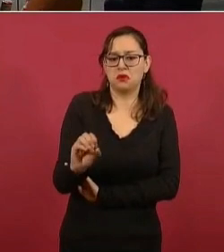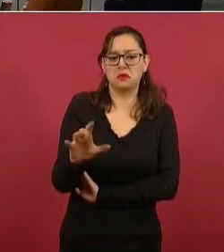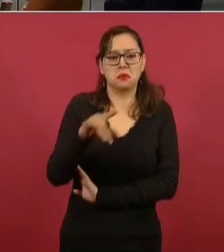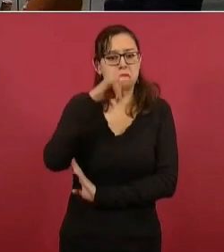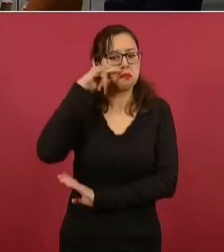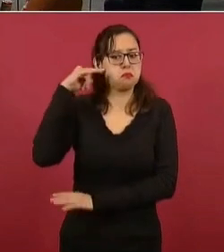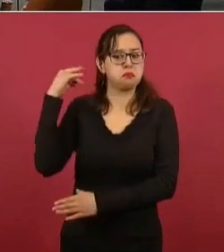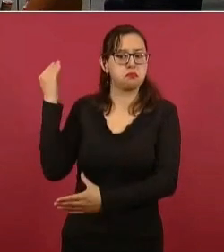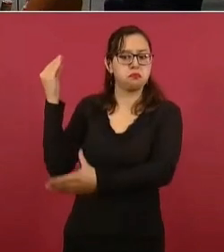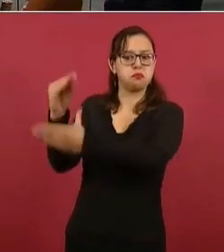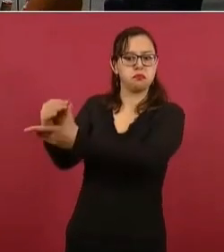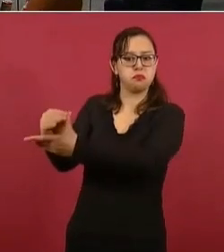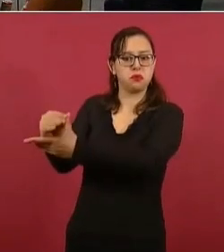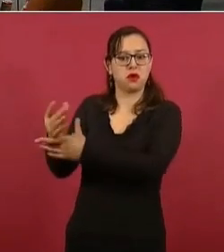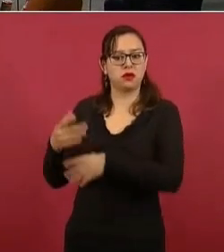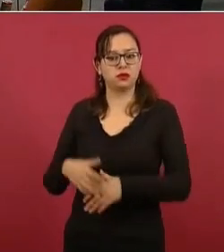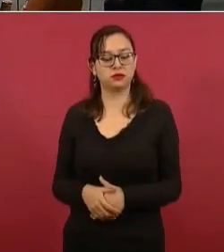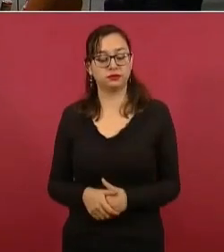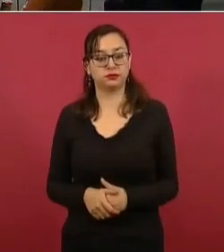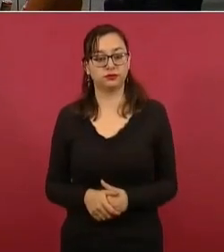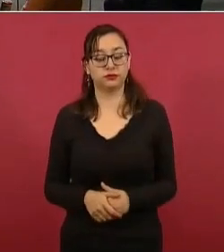Entonces ahora insultan,